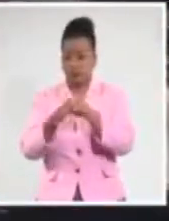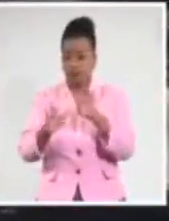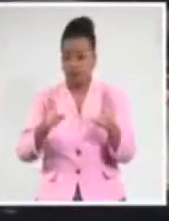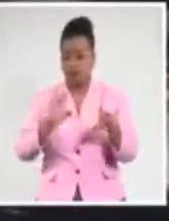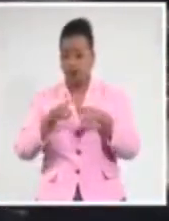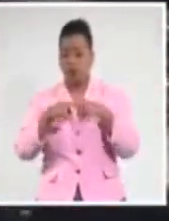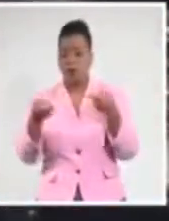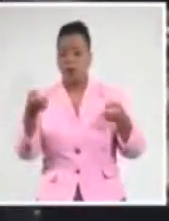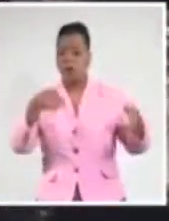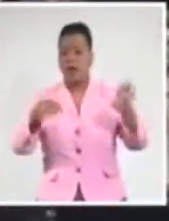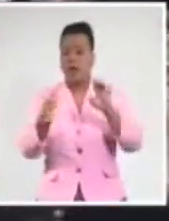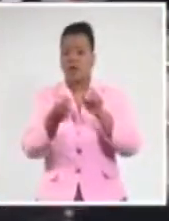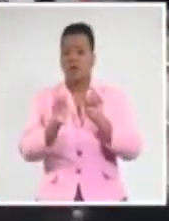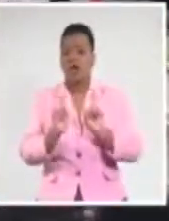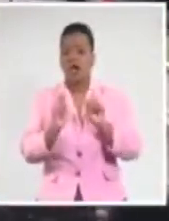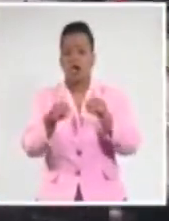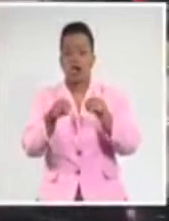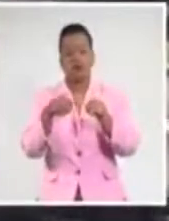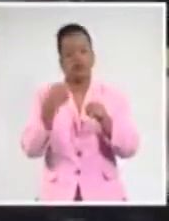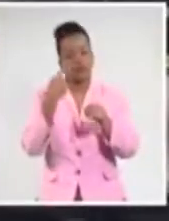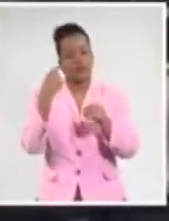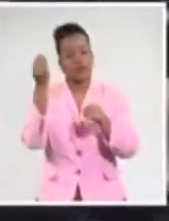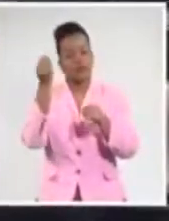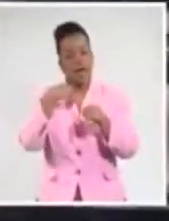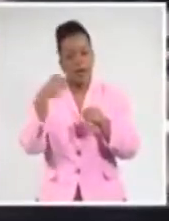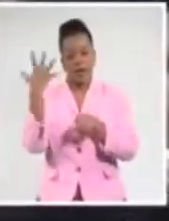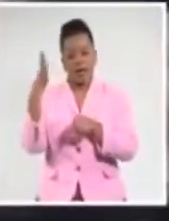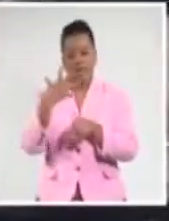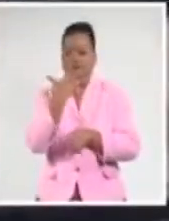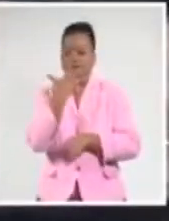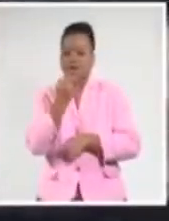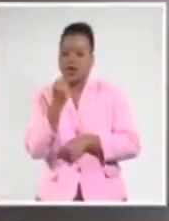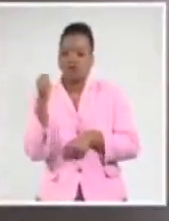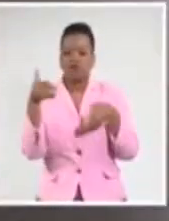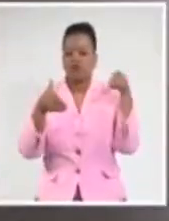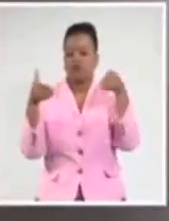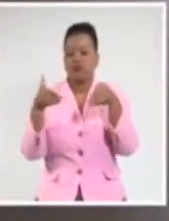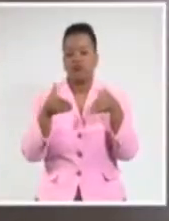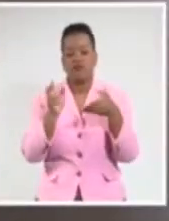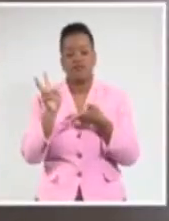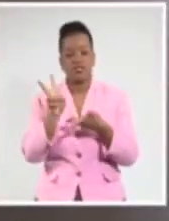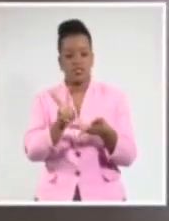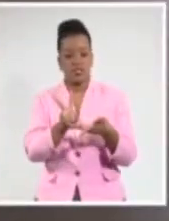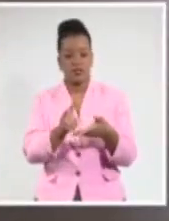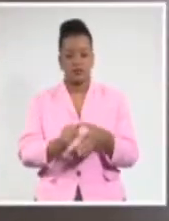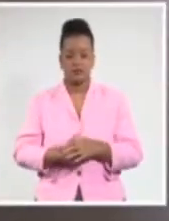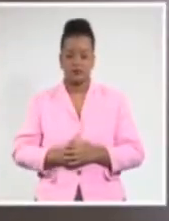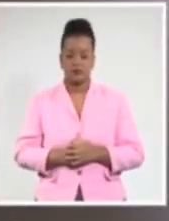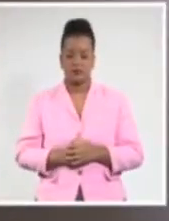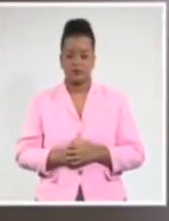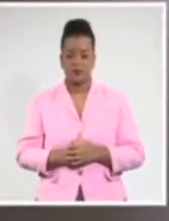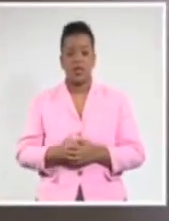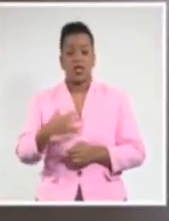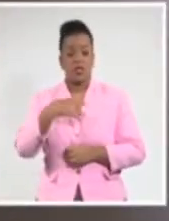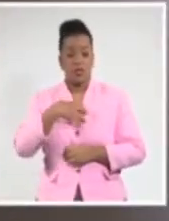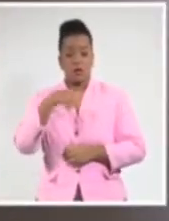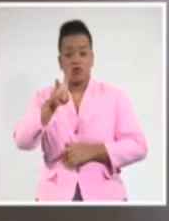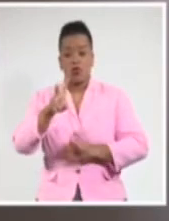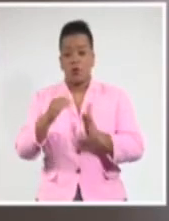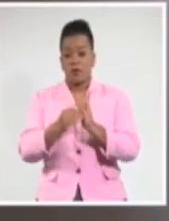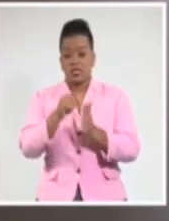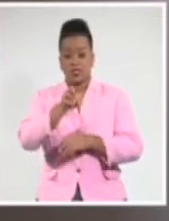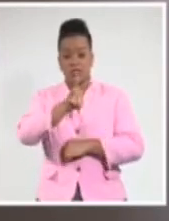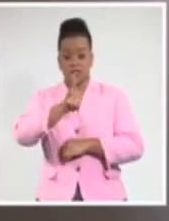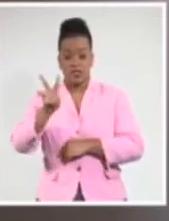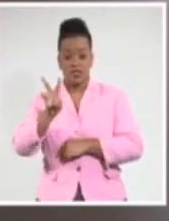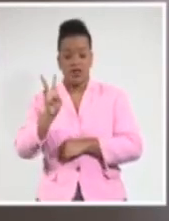Playa vuelve a ser uno de los lugares preferidos por los turistas extranjeros. Solo tenemos 2.133 visitantes extranjeros desde